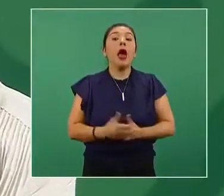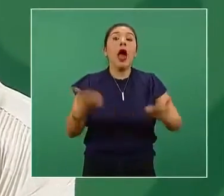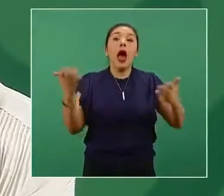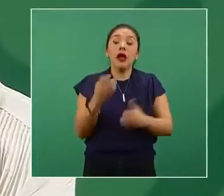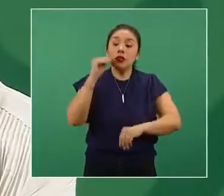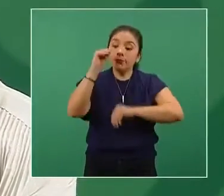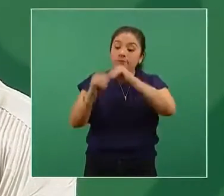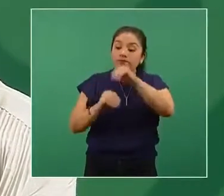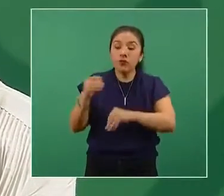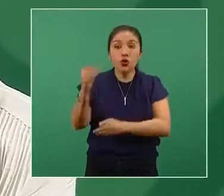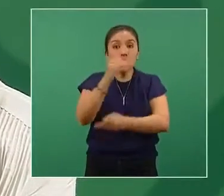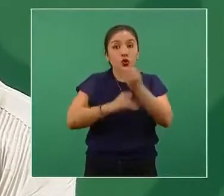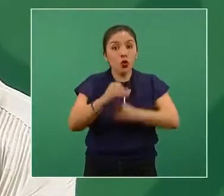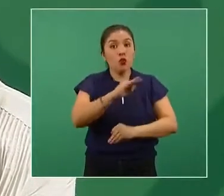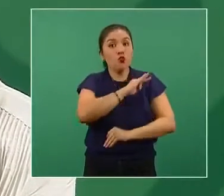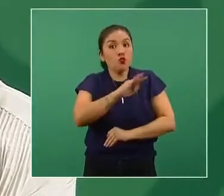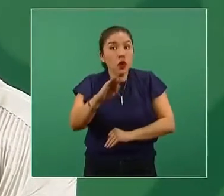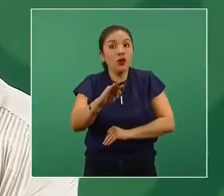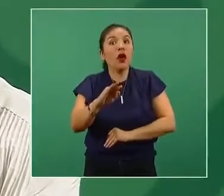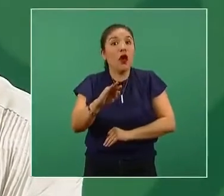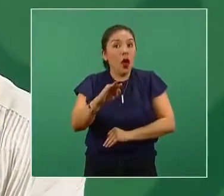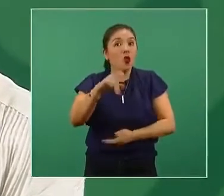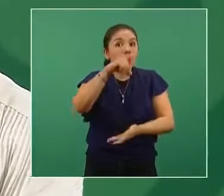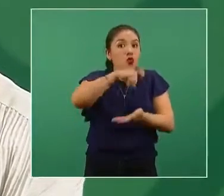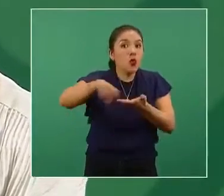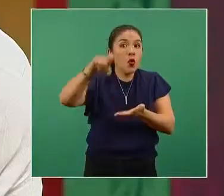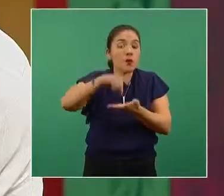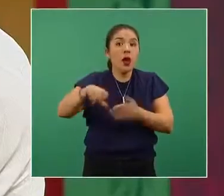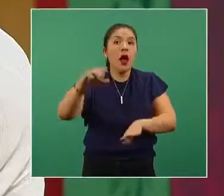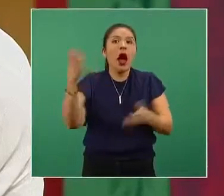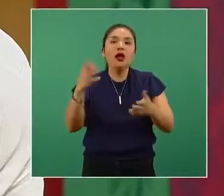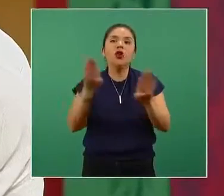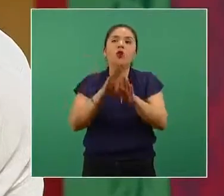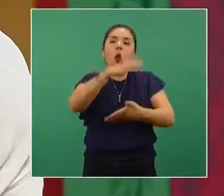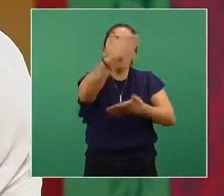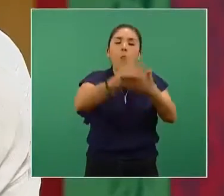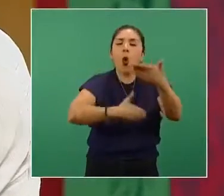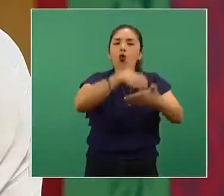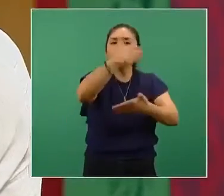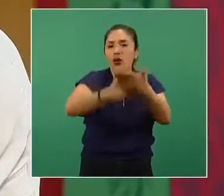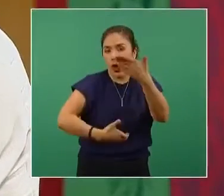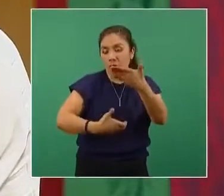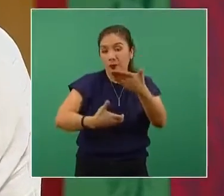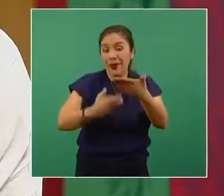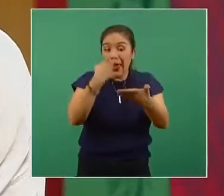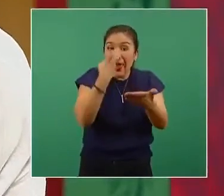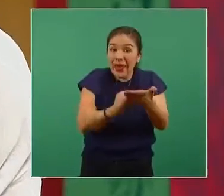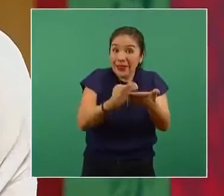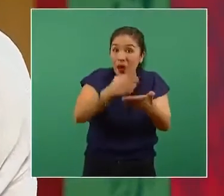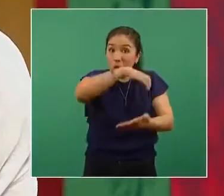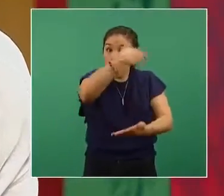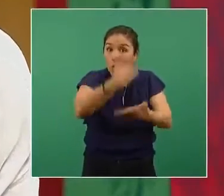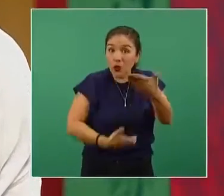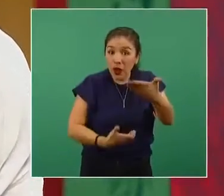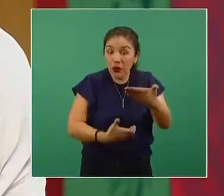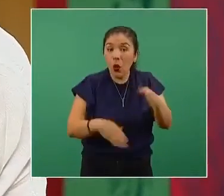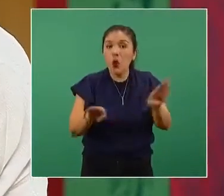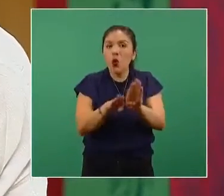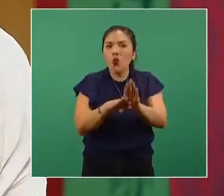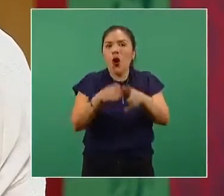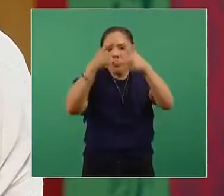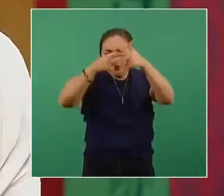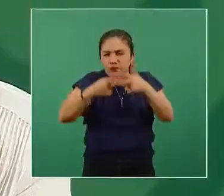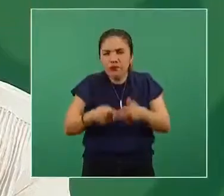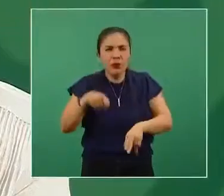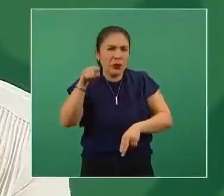ponemos todos la posibilidad de adquirir, esto quiere decir, hacemos contratos, y al hacer contratos, de acuerdo a un tabulador